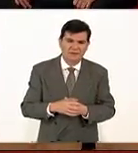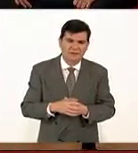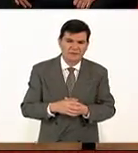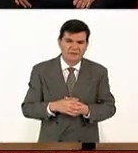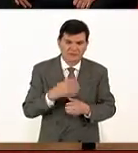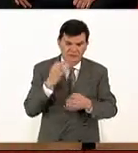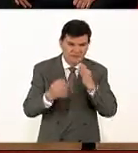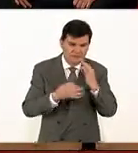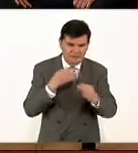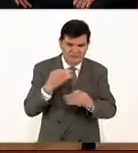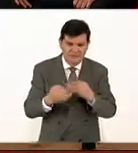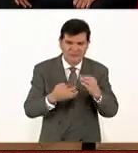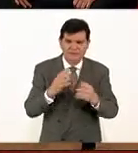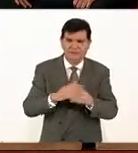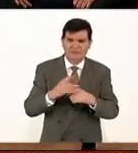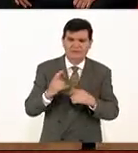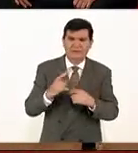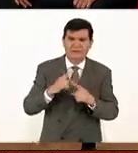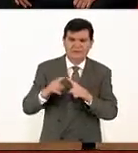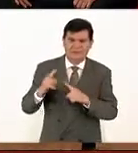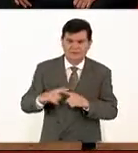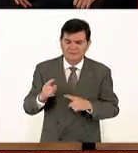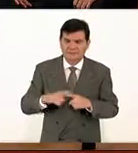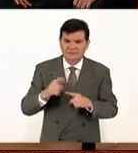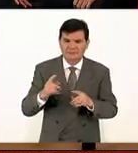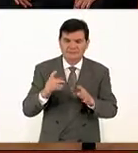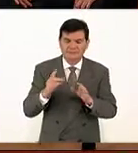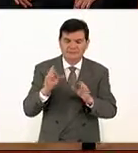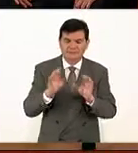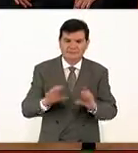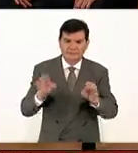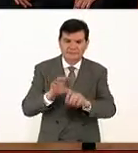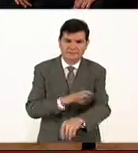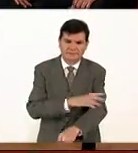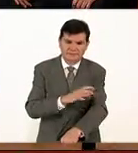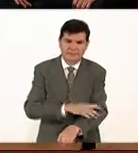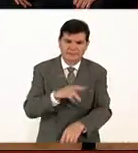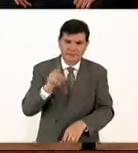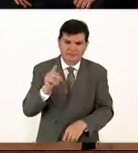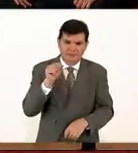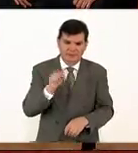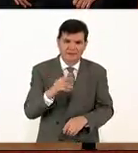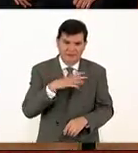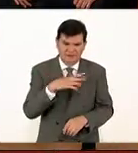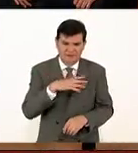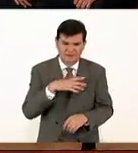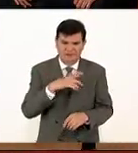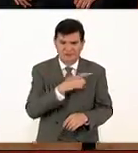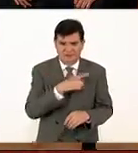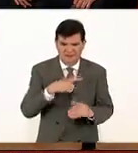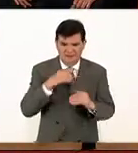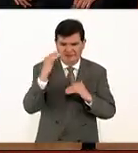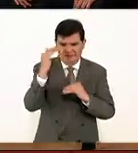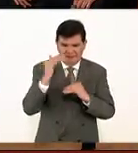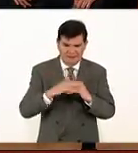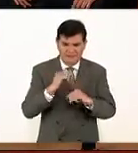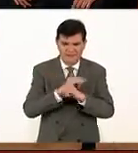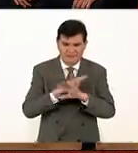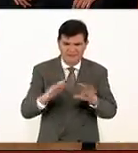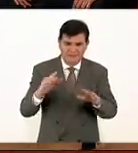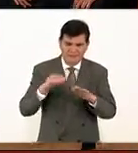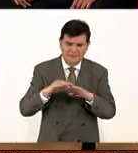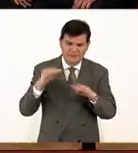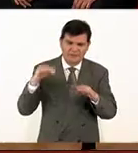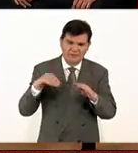o noticias en noticieros, en medios electrónicos, pero aquí sí tenemos que bajar todavía la información. Que aterriza